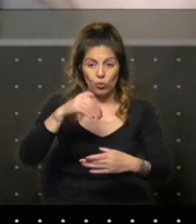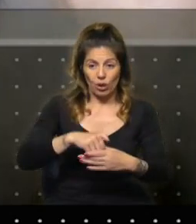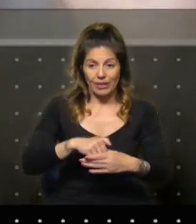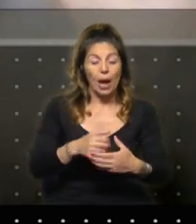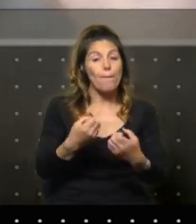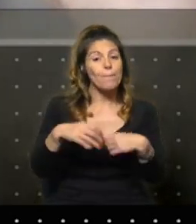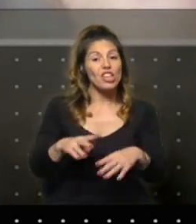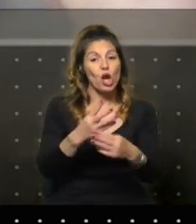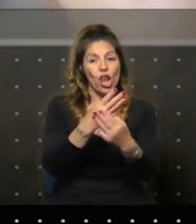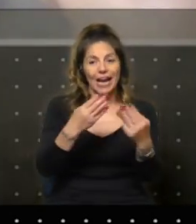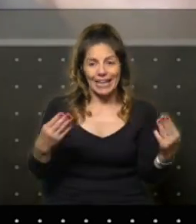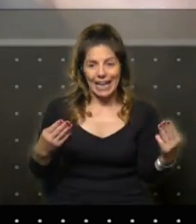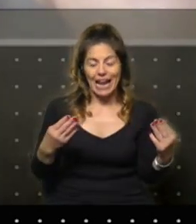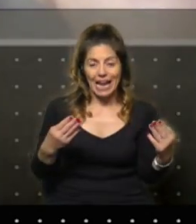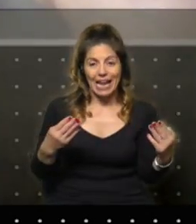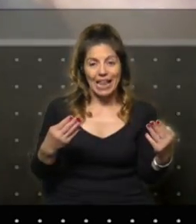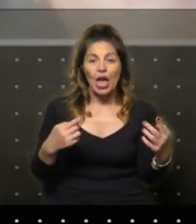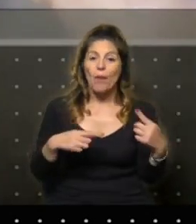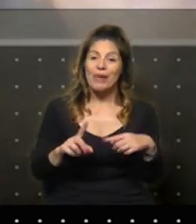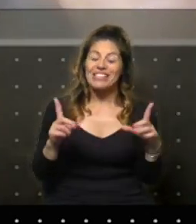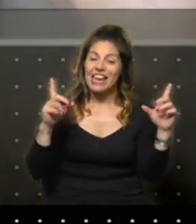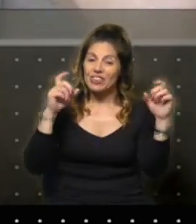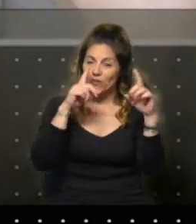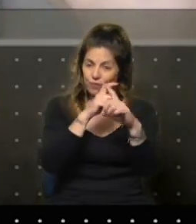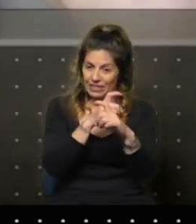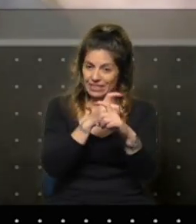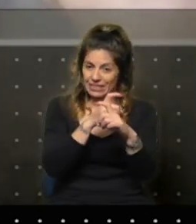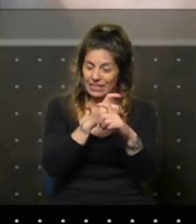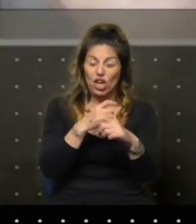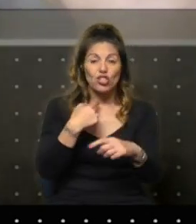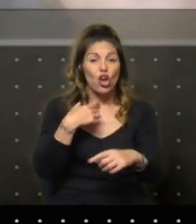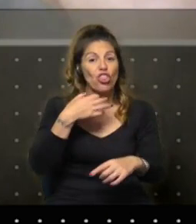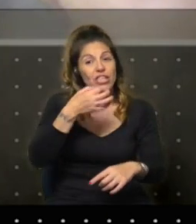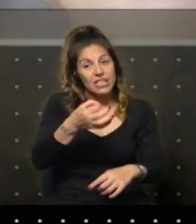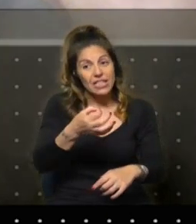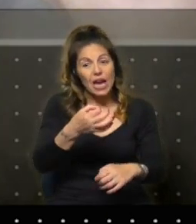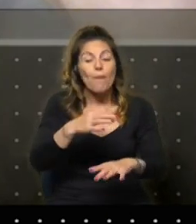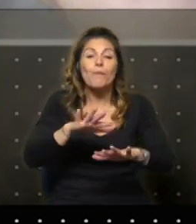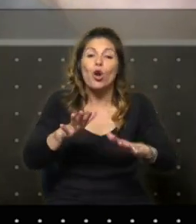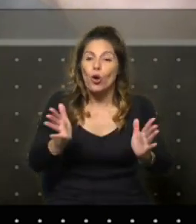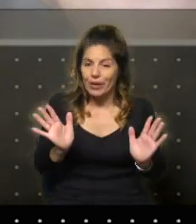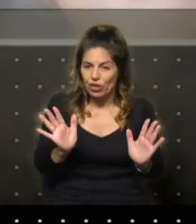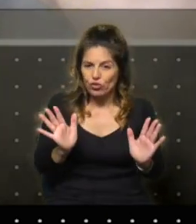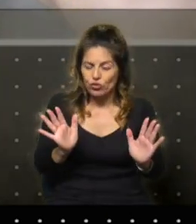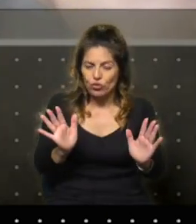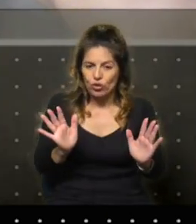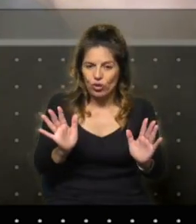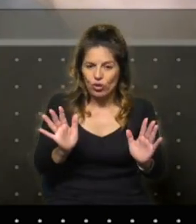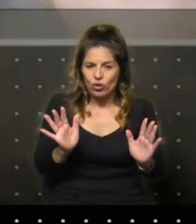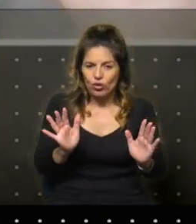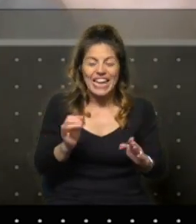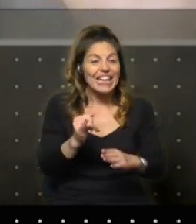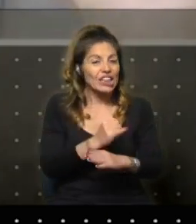general o sea va a ser bastante difícil yo diría por lo menos